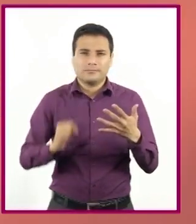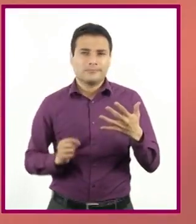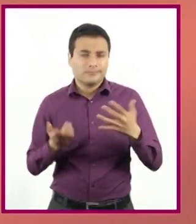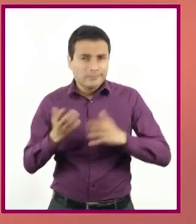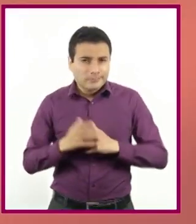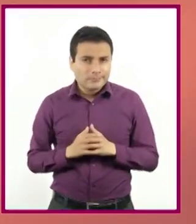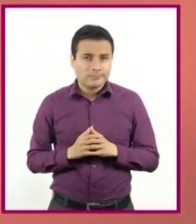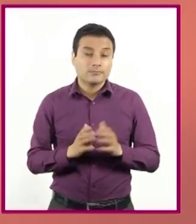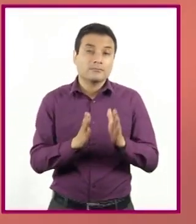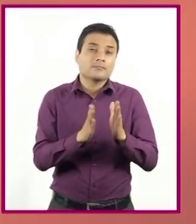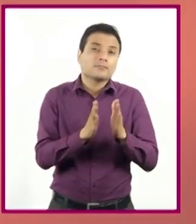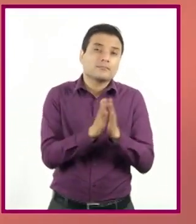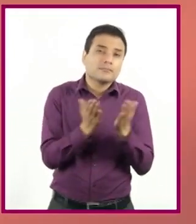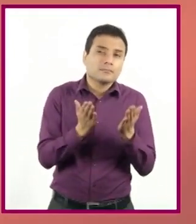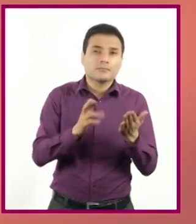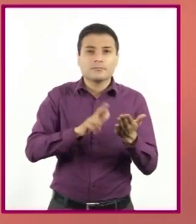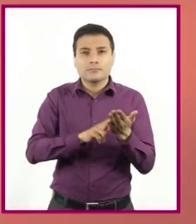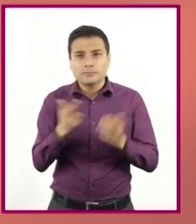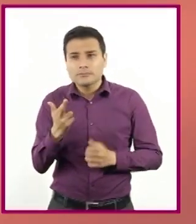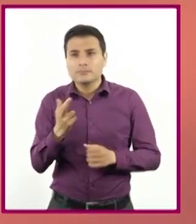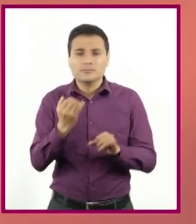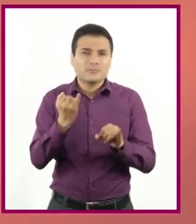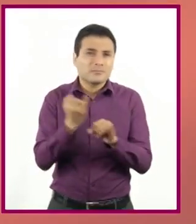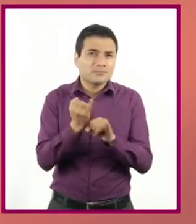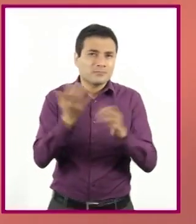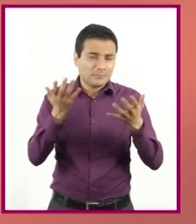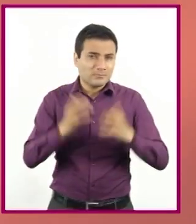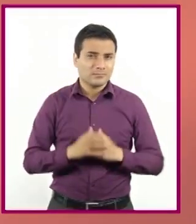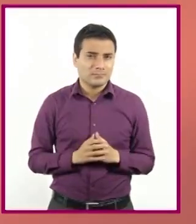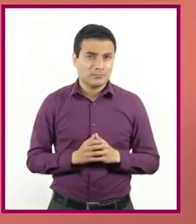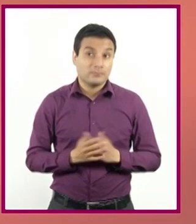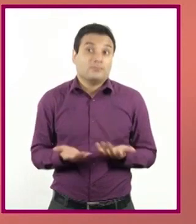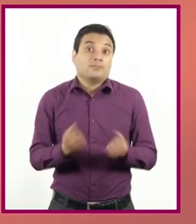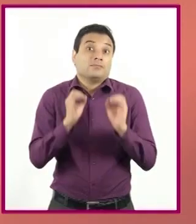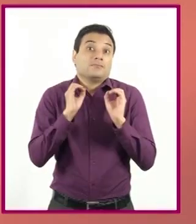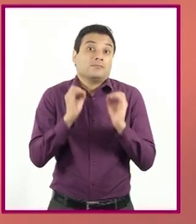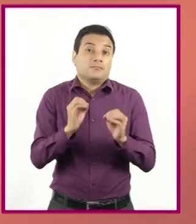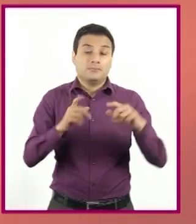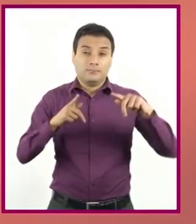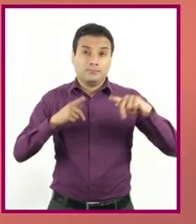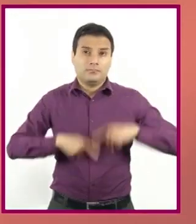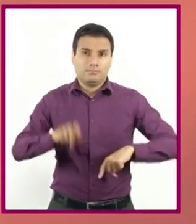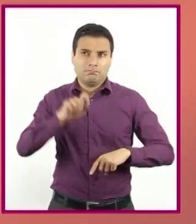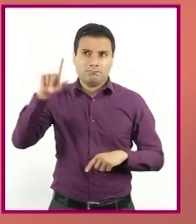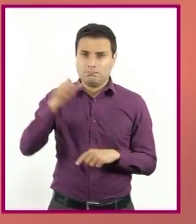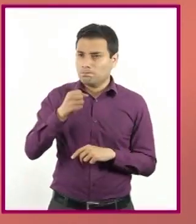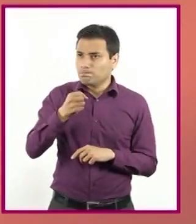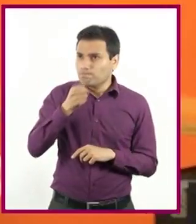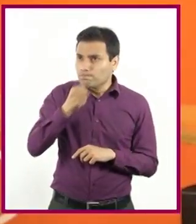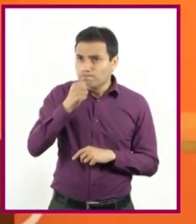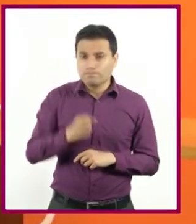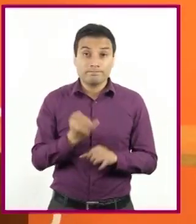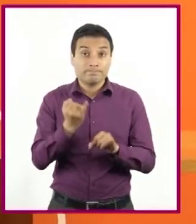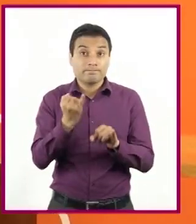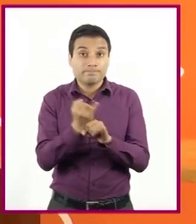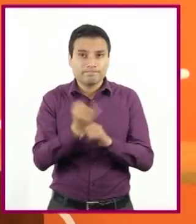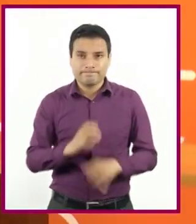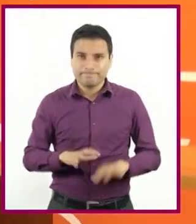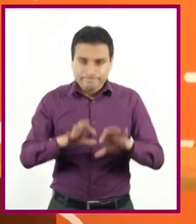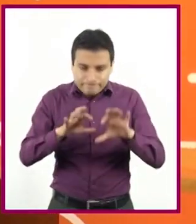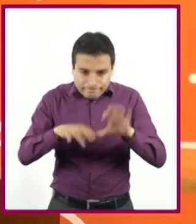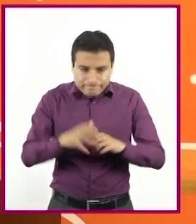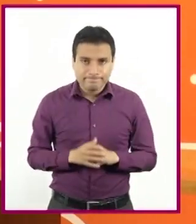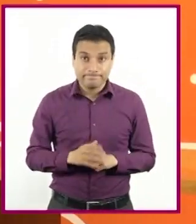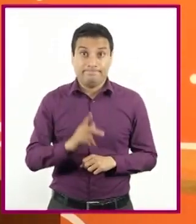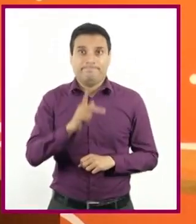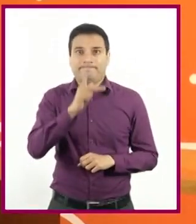sean impresos o digitales. Pueden entrevistar a algún especialista en el tema. Buscar en internet y en algunos libros que tiene